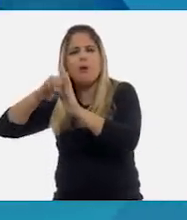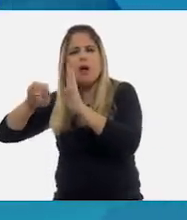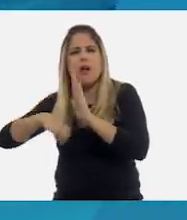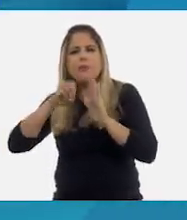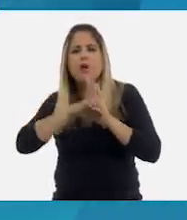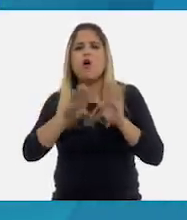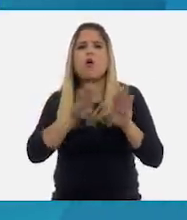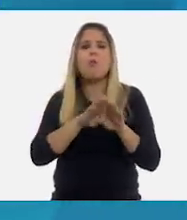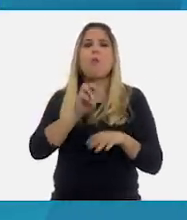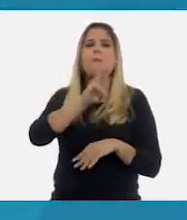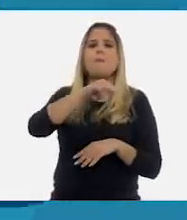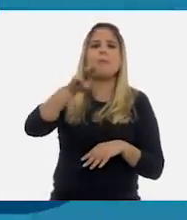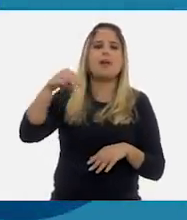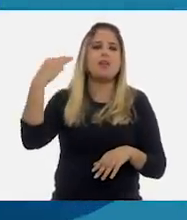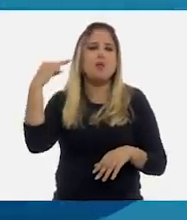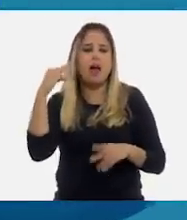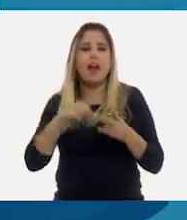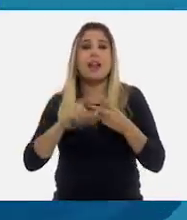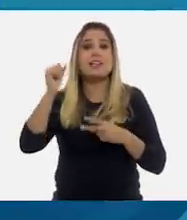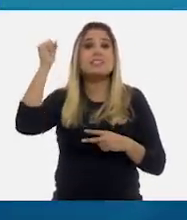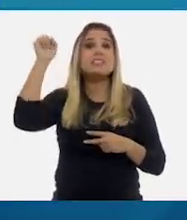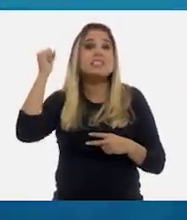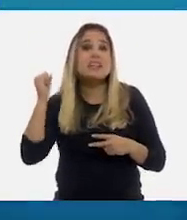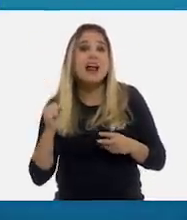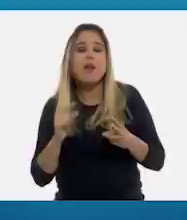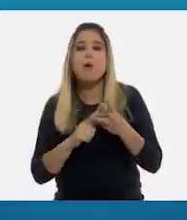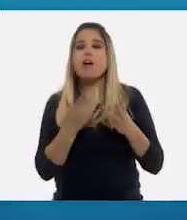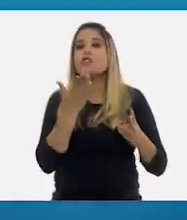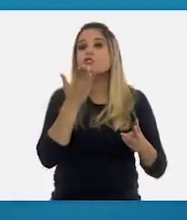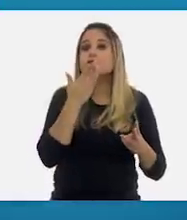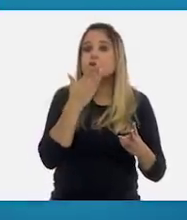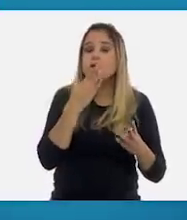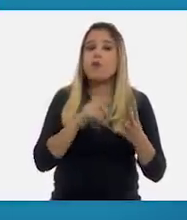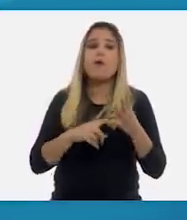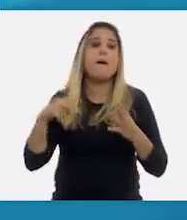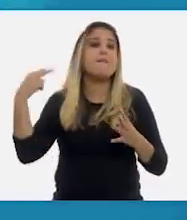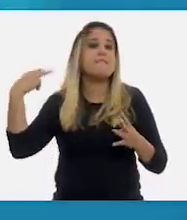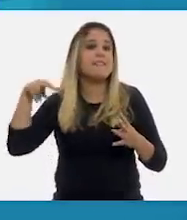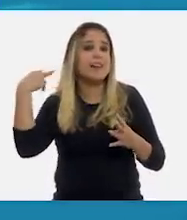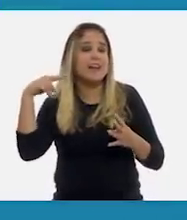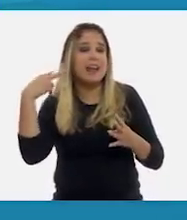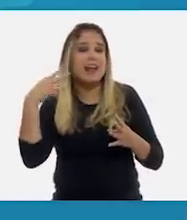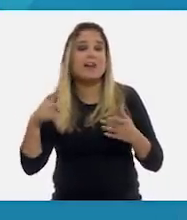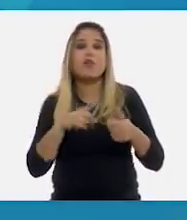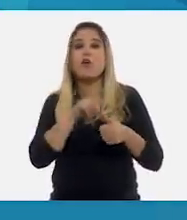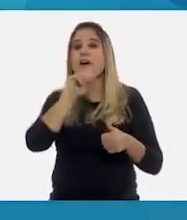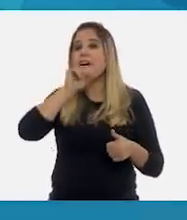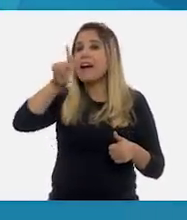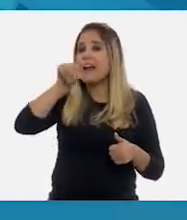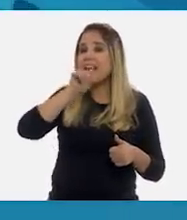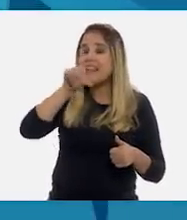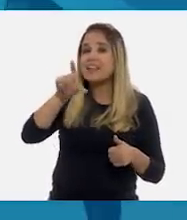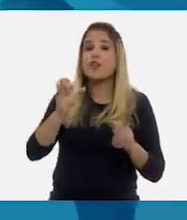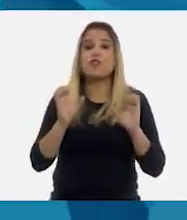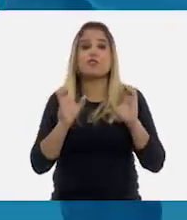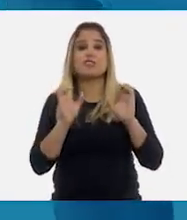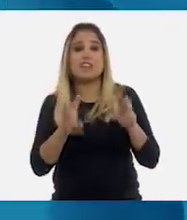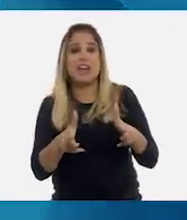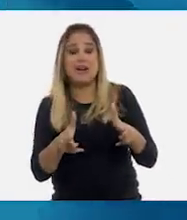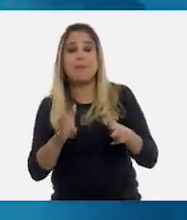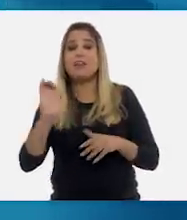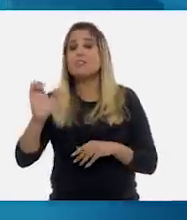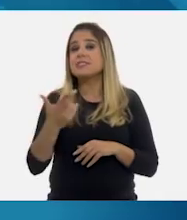Michoacán, Sinaloa, Sonora, Veracruz, Jalisco, Chiapas,